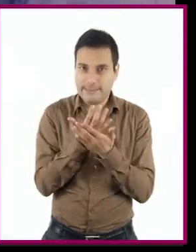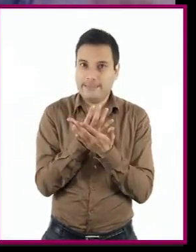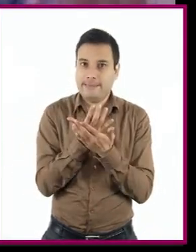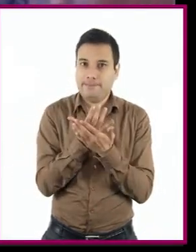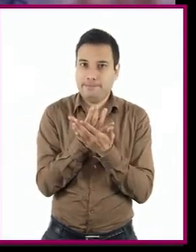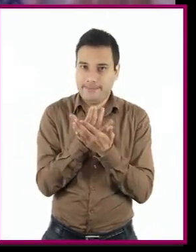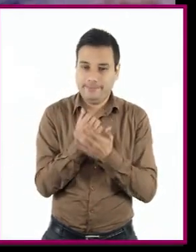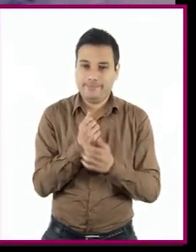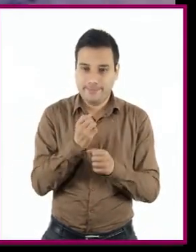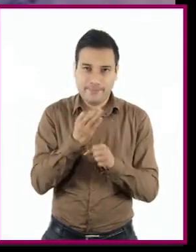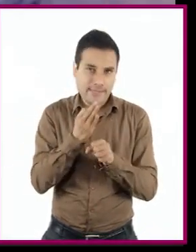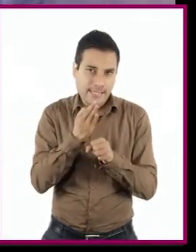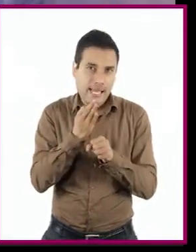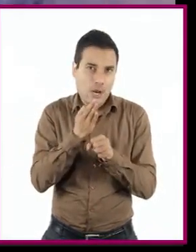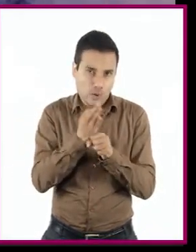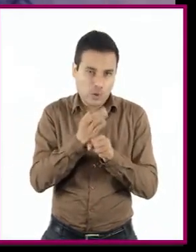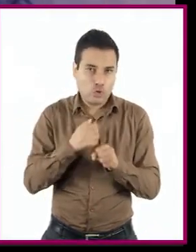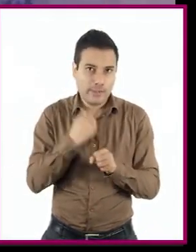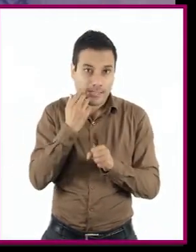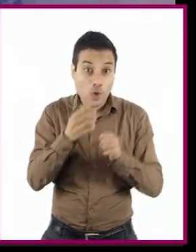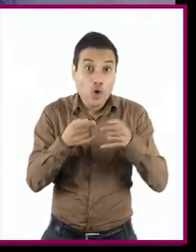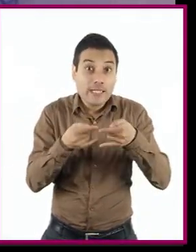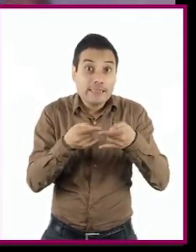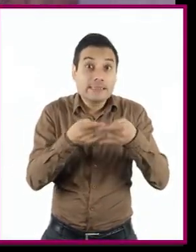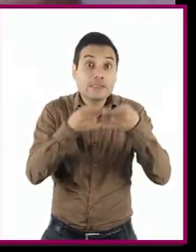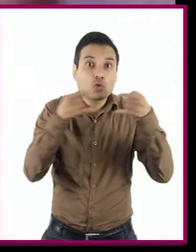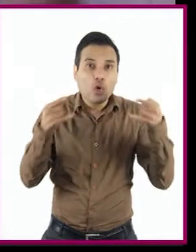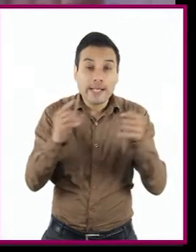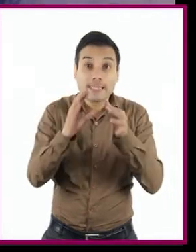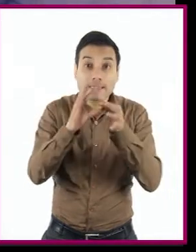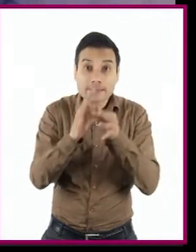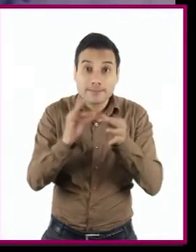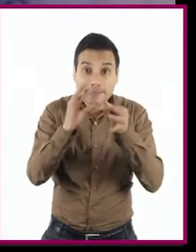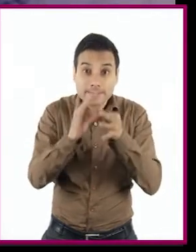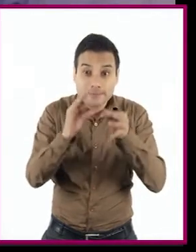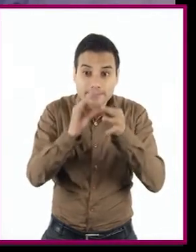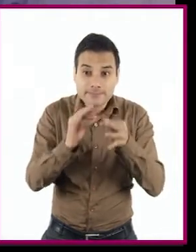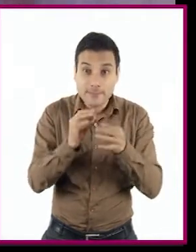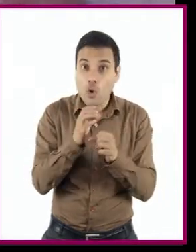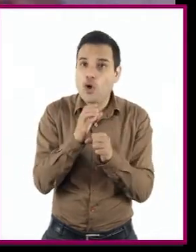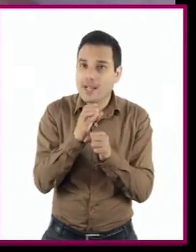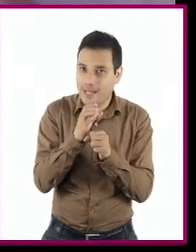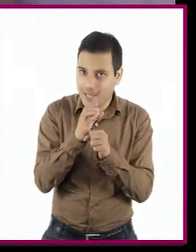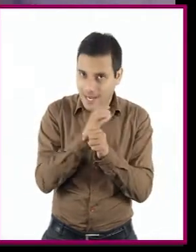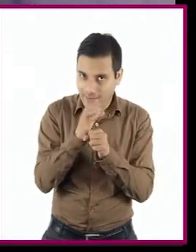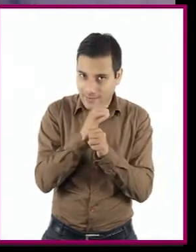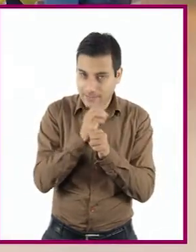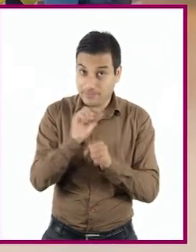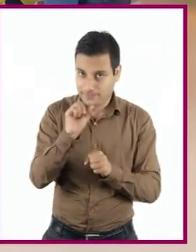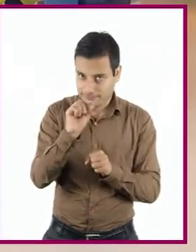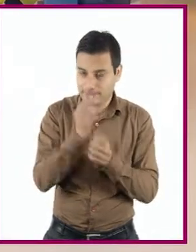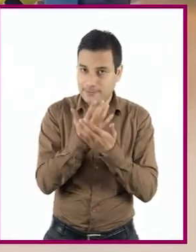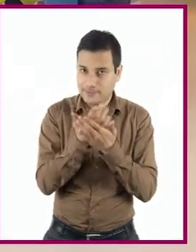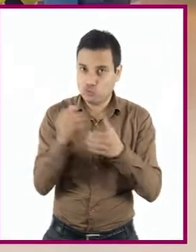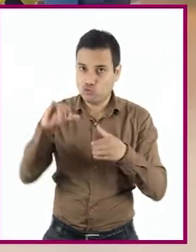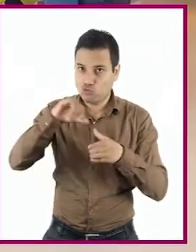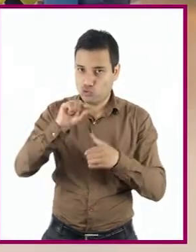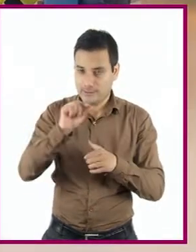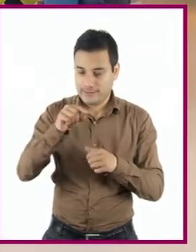yo con una historia mía y pues con más cafecito. Entonces ahora vuelvo y